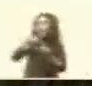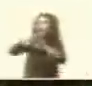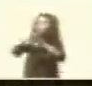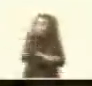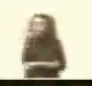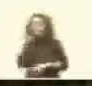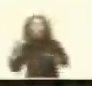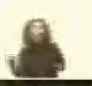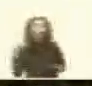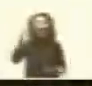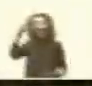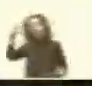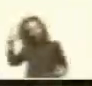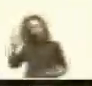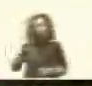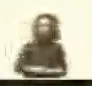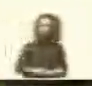palabras.